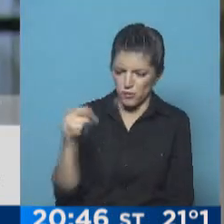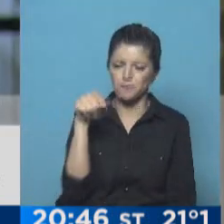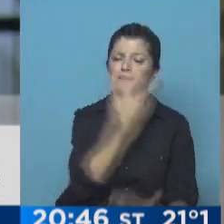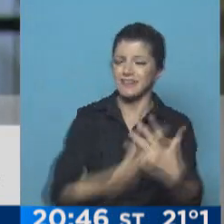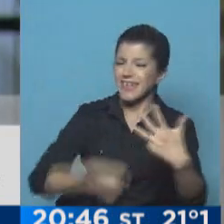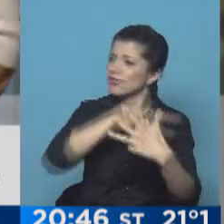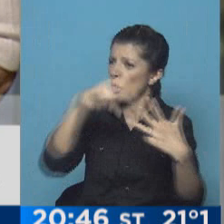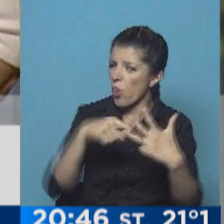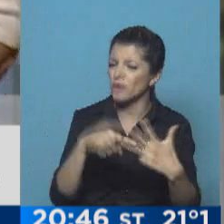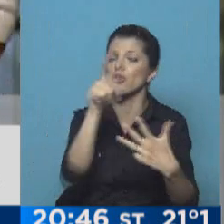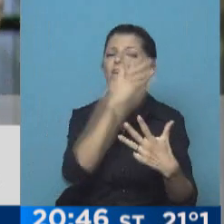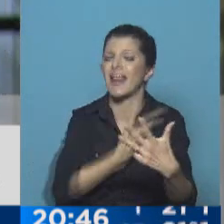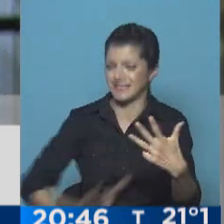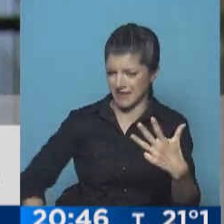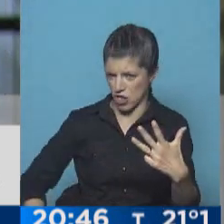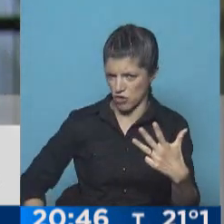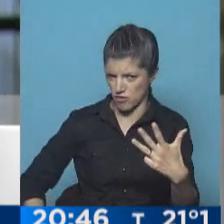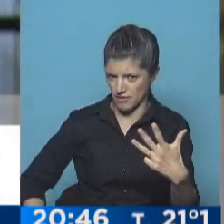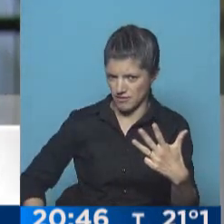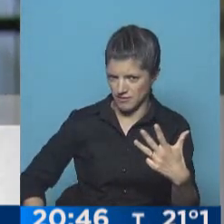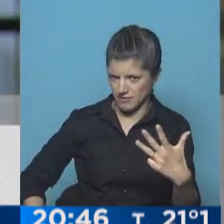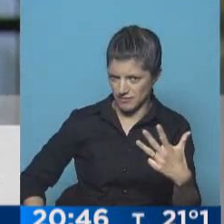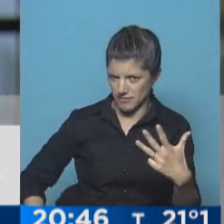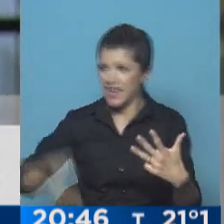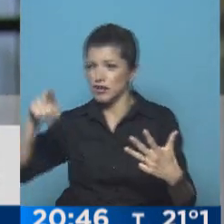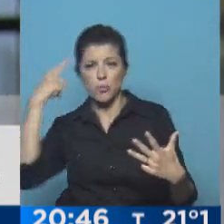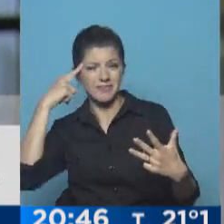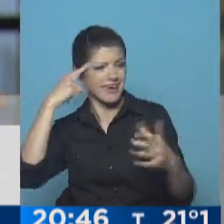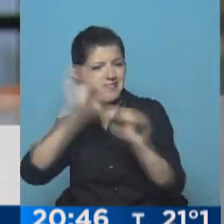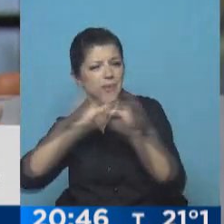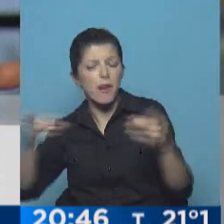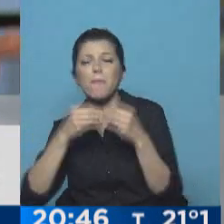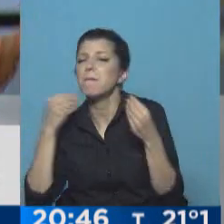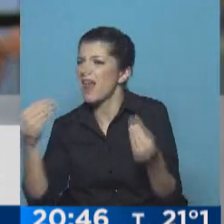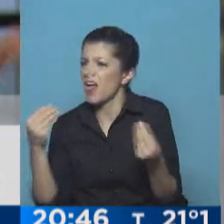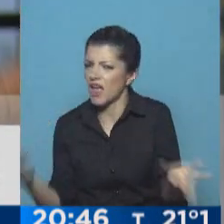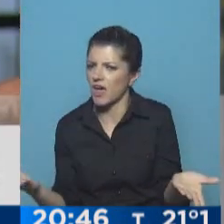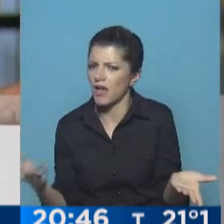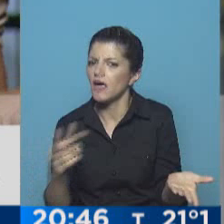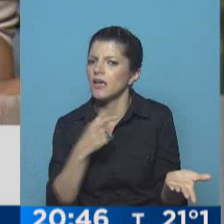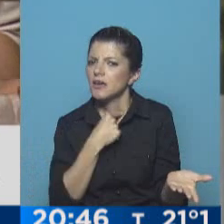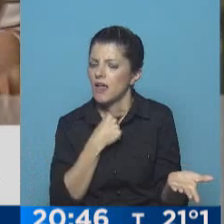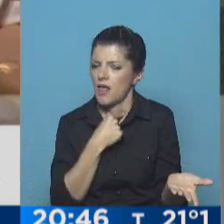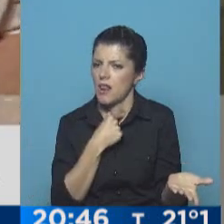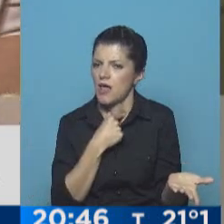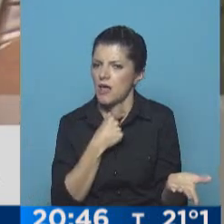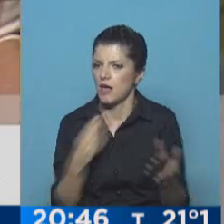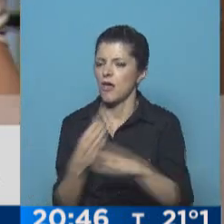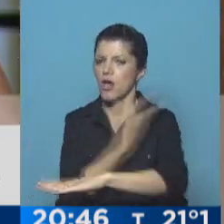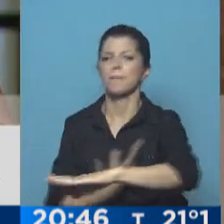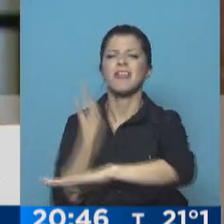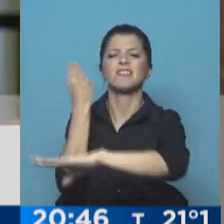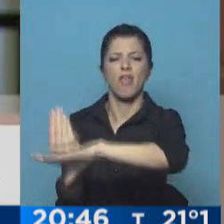rol indelegable del Estado no lo piensan hacer o les parece mal para qué quieren estar al frente